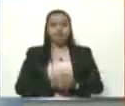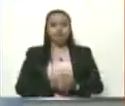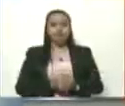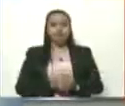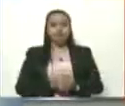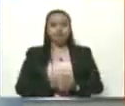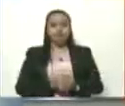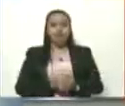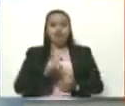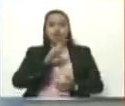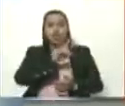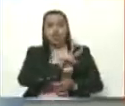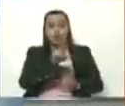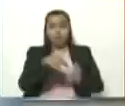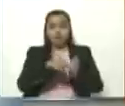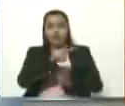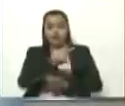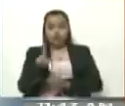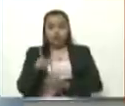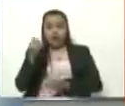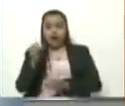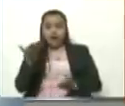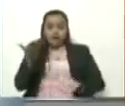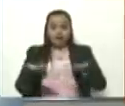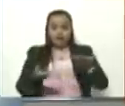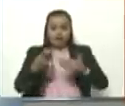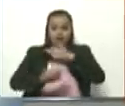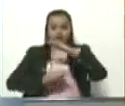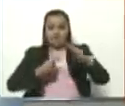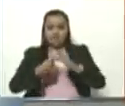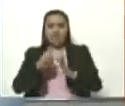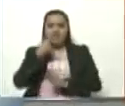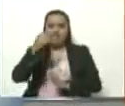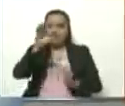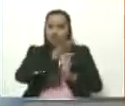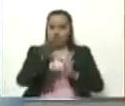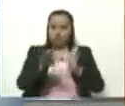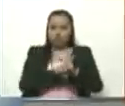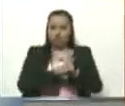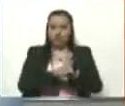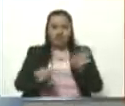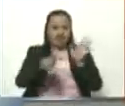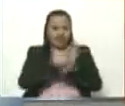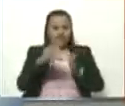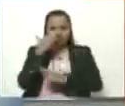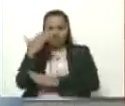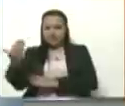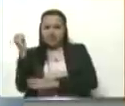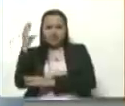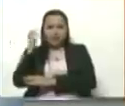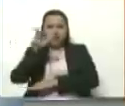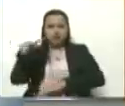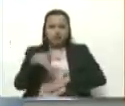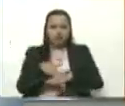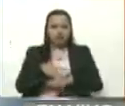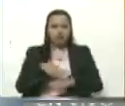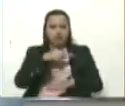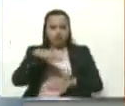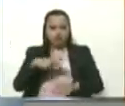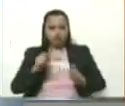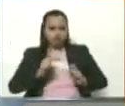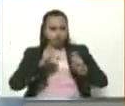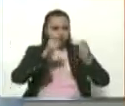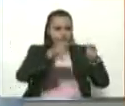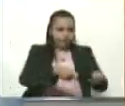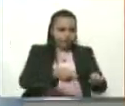2021 el balance tal como lo establece la constitución y la ley ante la asamblea nacional nos rendimos